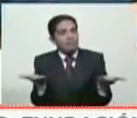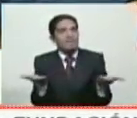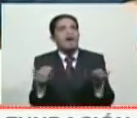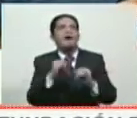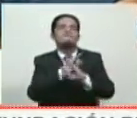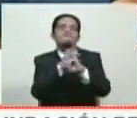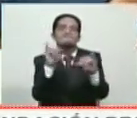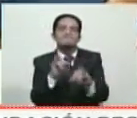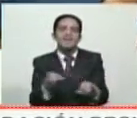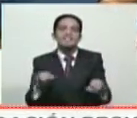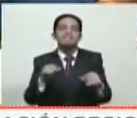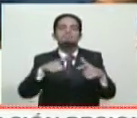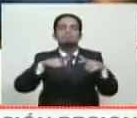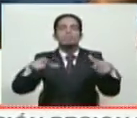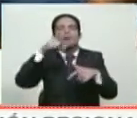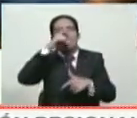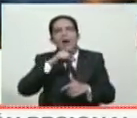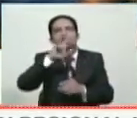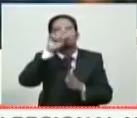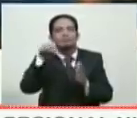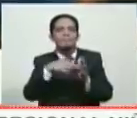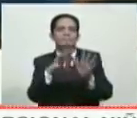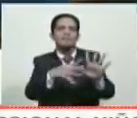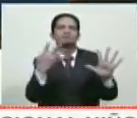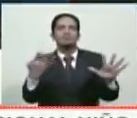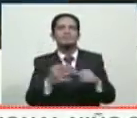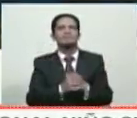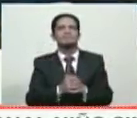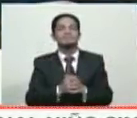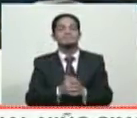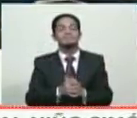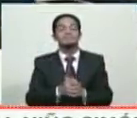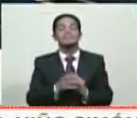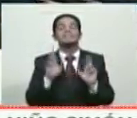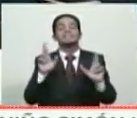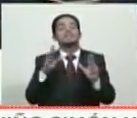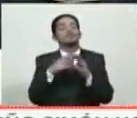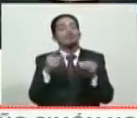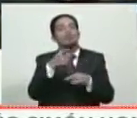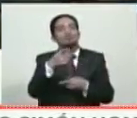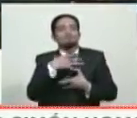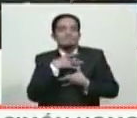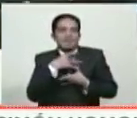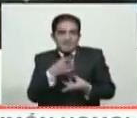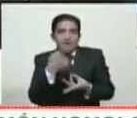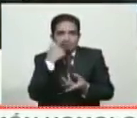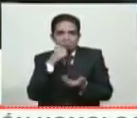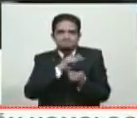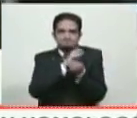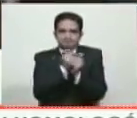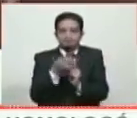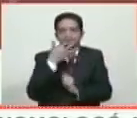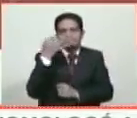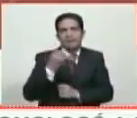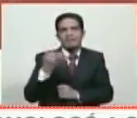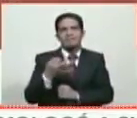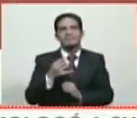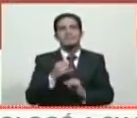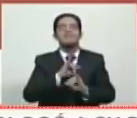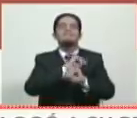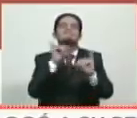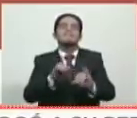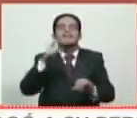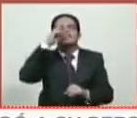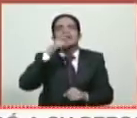próspero año 2019, que todos sus deseos les sean realizados. Y un muy feliz año a nuestro